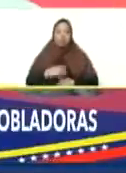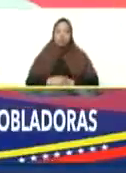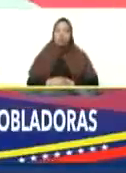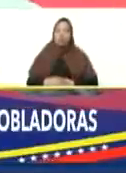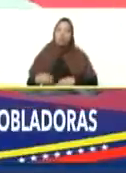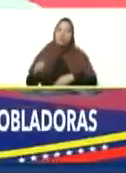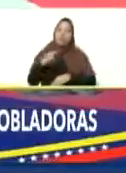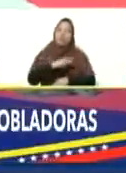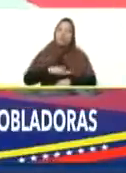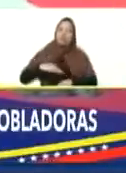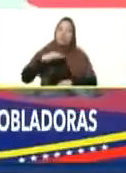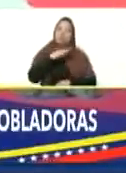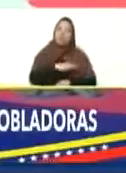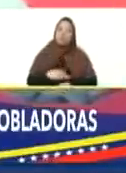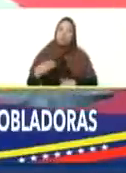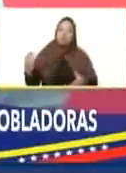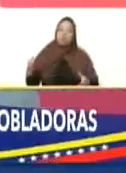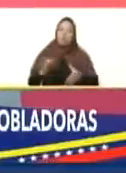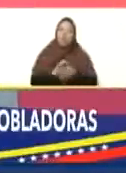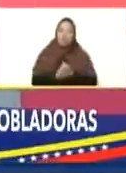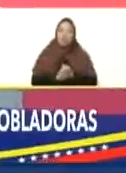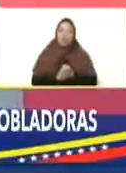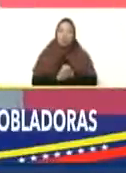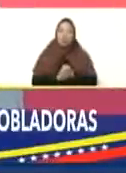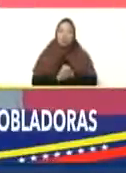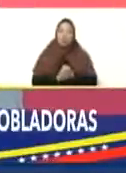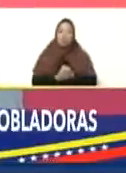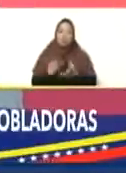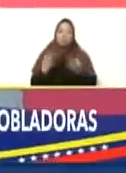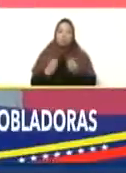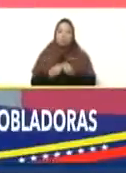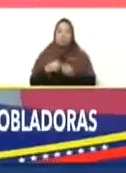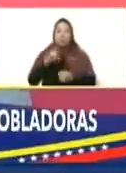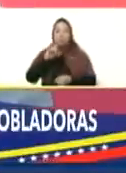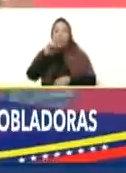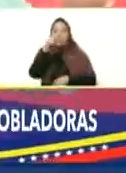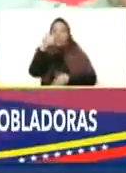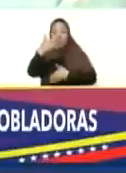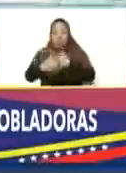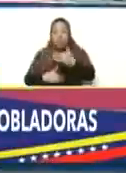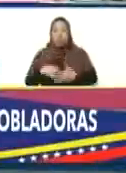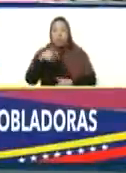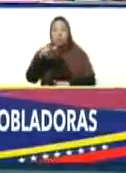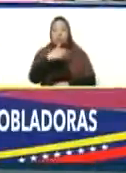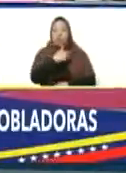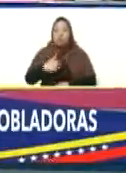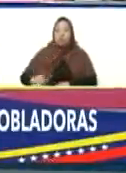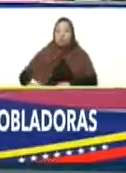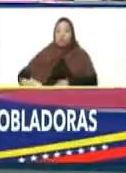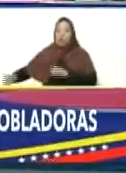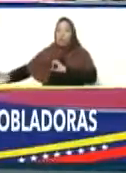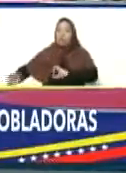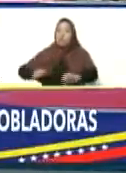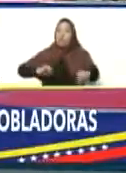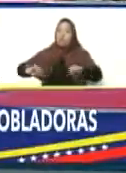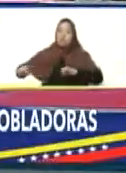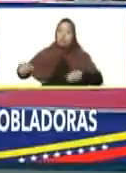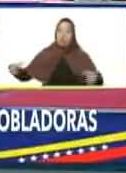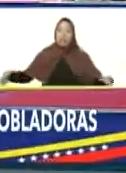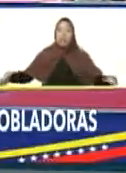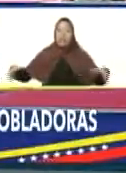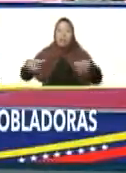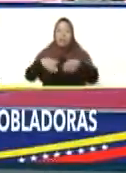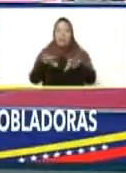ministro compañero jorge arriaza y al movimiento de pobladores a una reunión